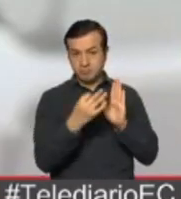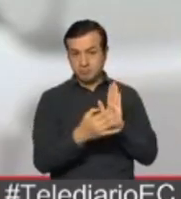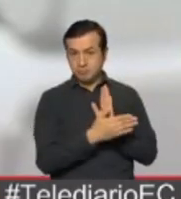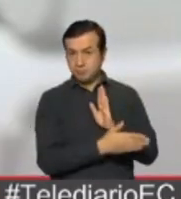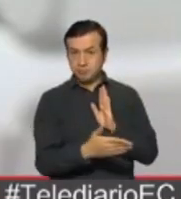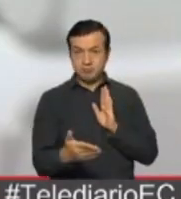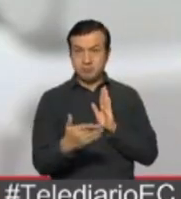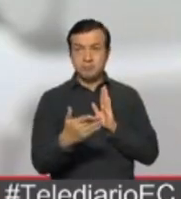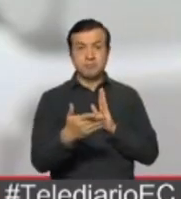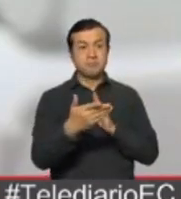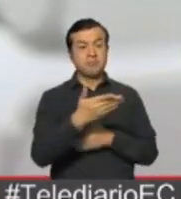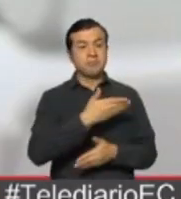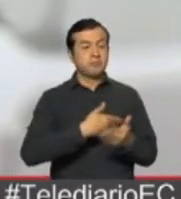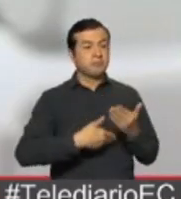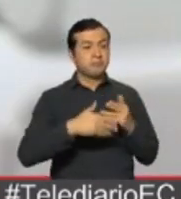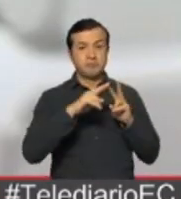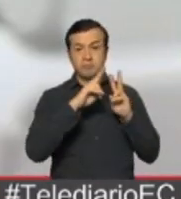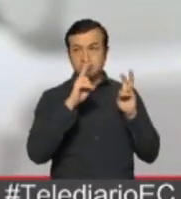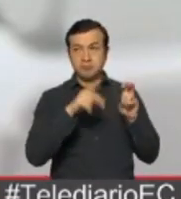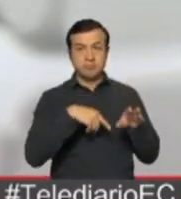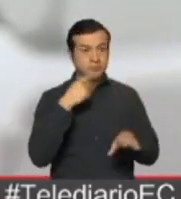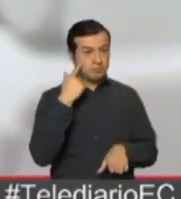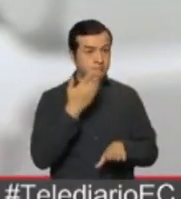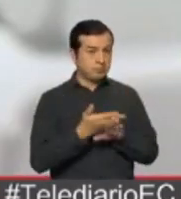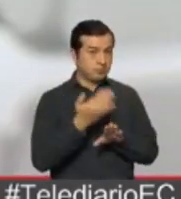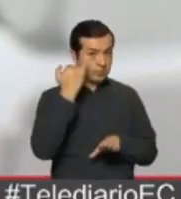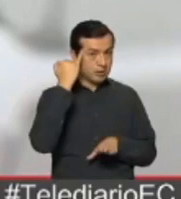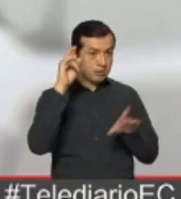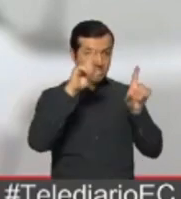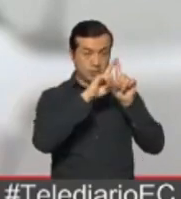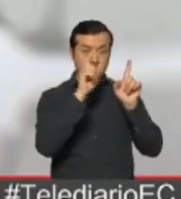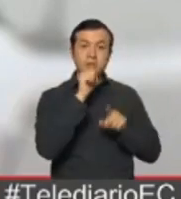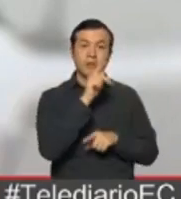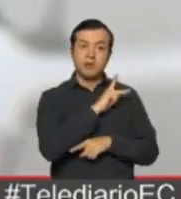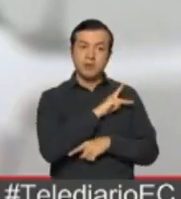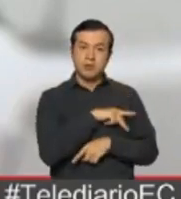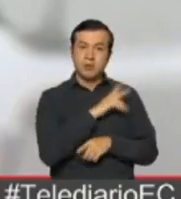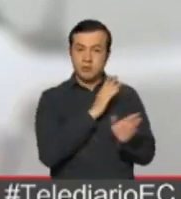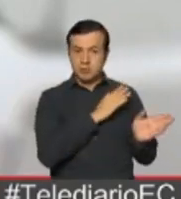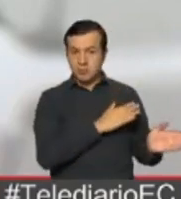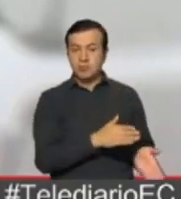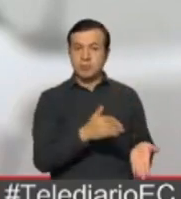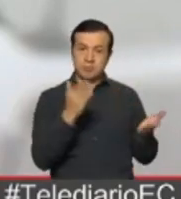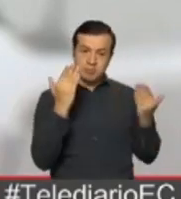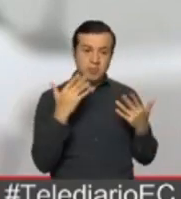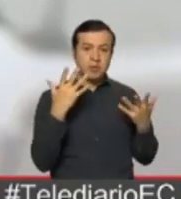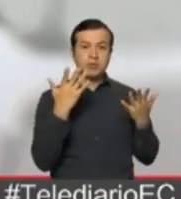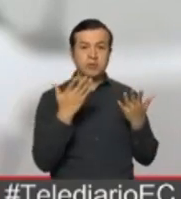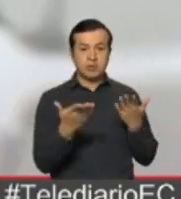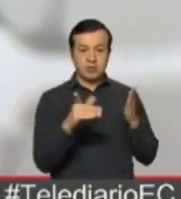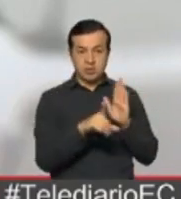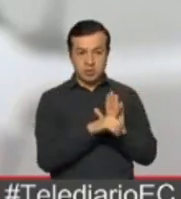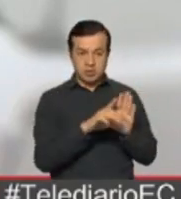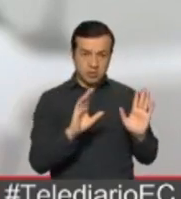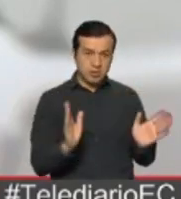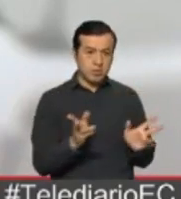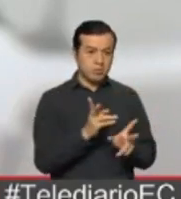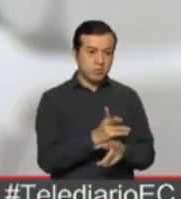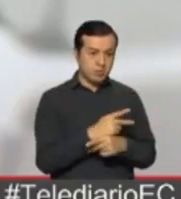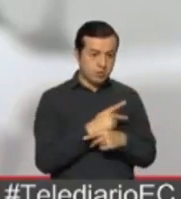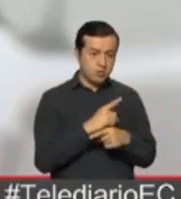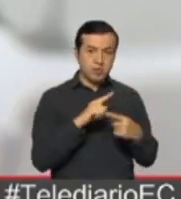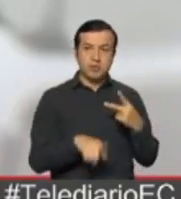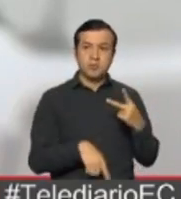sólo es relacionado con el poder presentar una iniciativa privada sino el marco jurídico de tanto la ley de fomento productivo